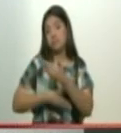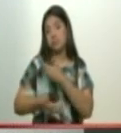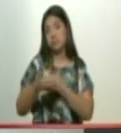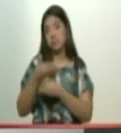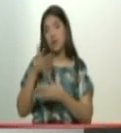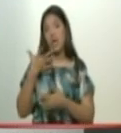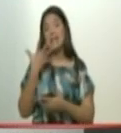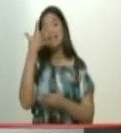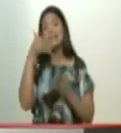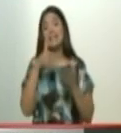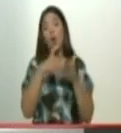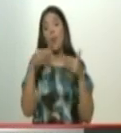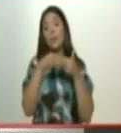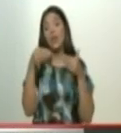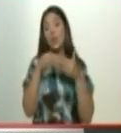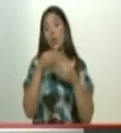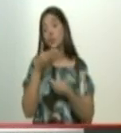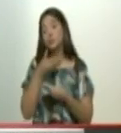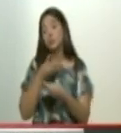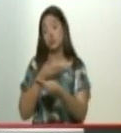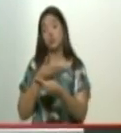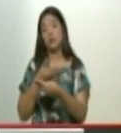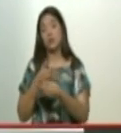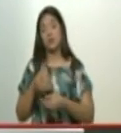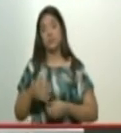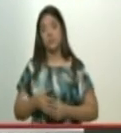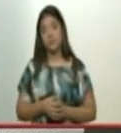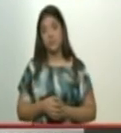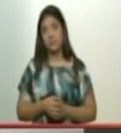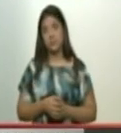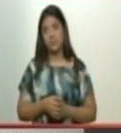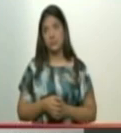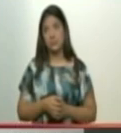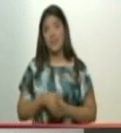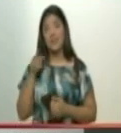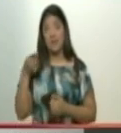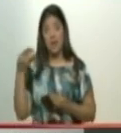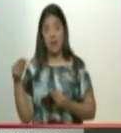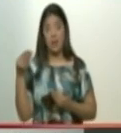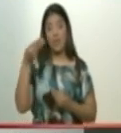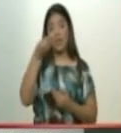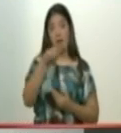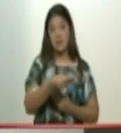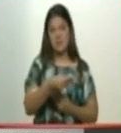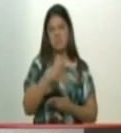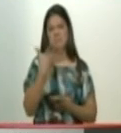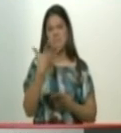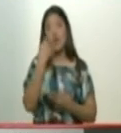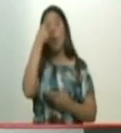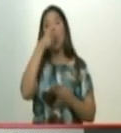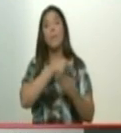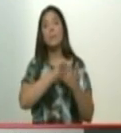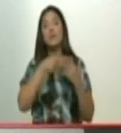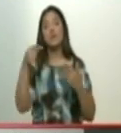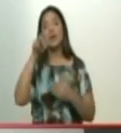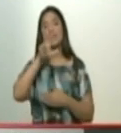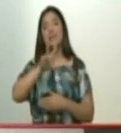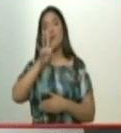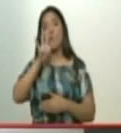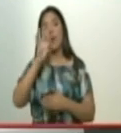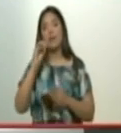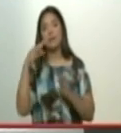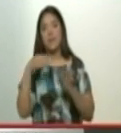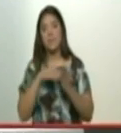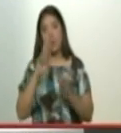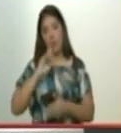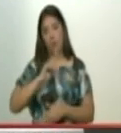de 5.000 dólares para ser permutados, y él recibiría a cambio de esta permuta la cantidad de